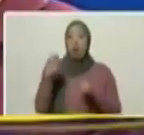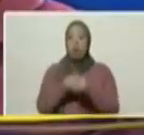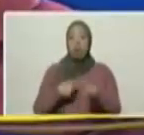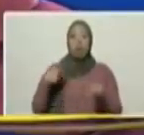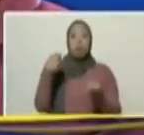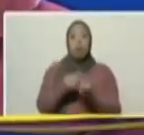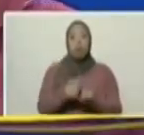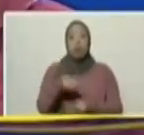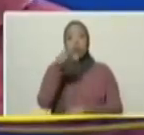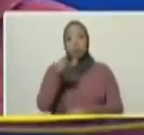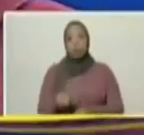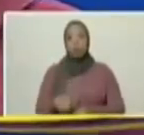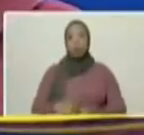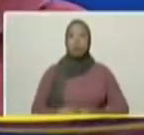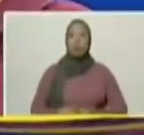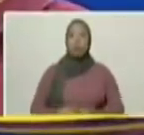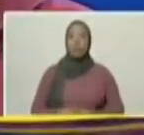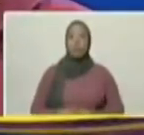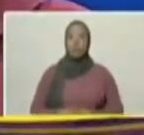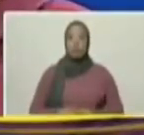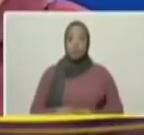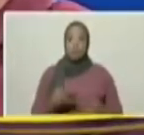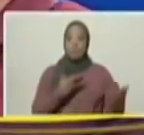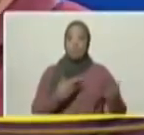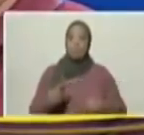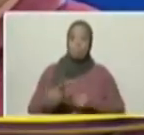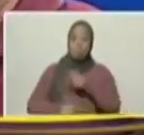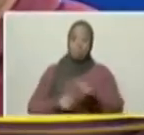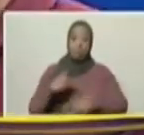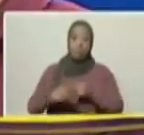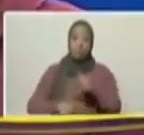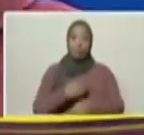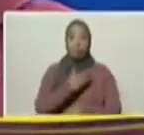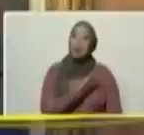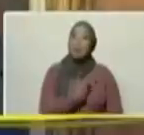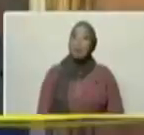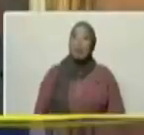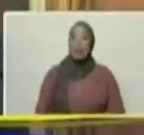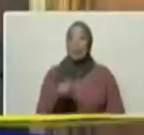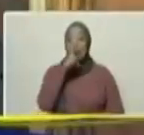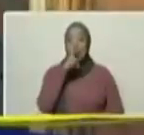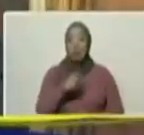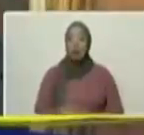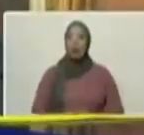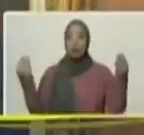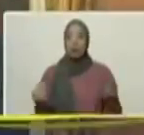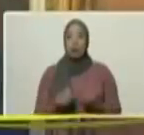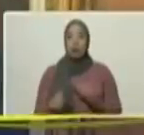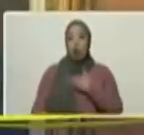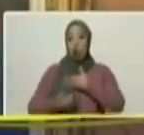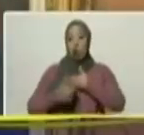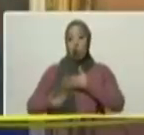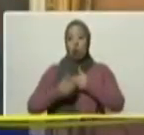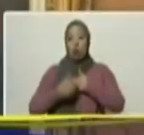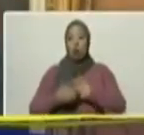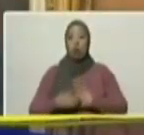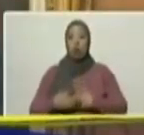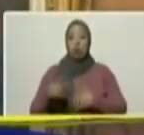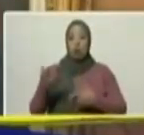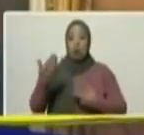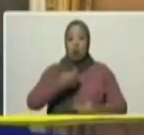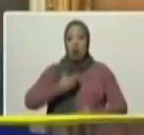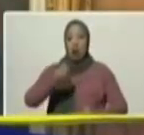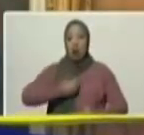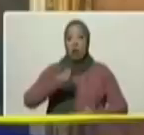Estado al entonces presidente de Venezuela, Hugo Chávez, ahí en una ceremonia en presencia también del presidente de